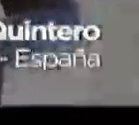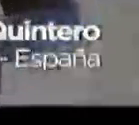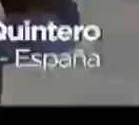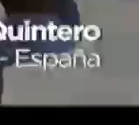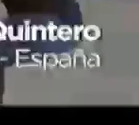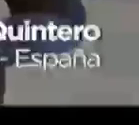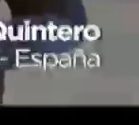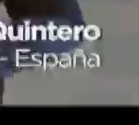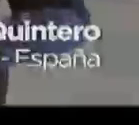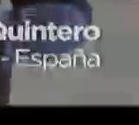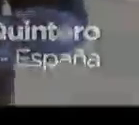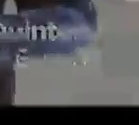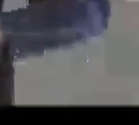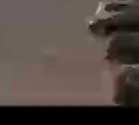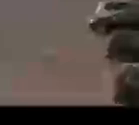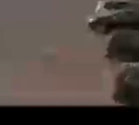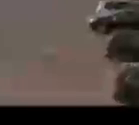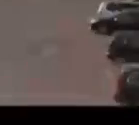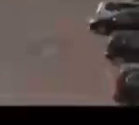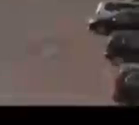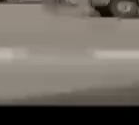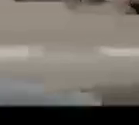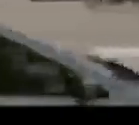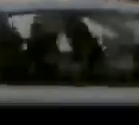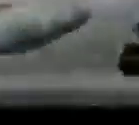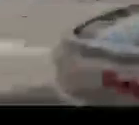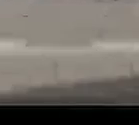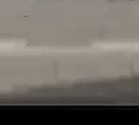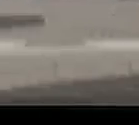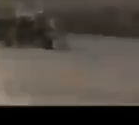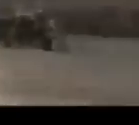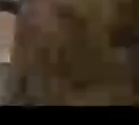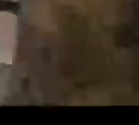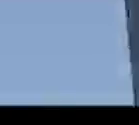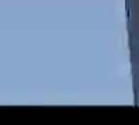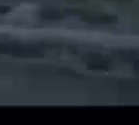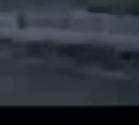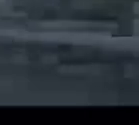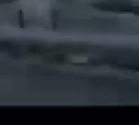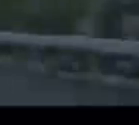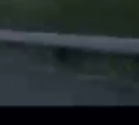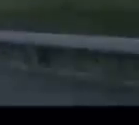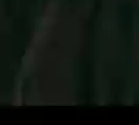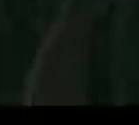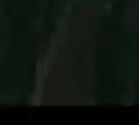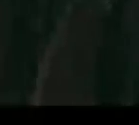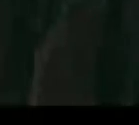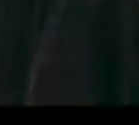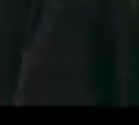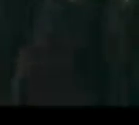sus ramas, pero sus raíces no se moverán.